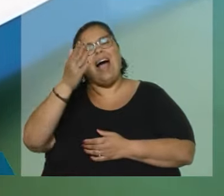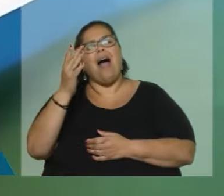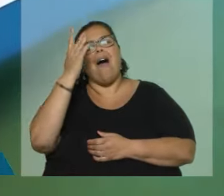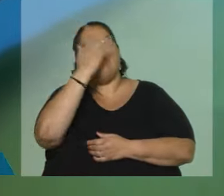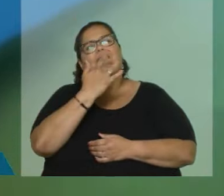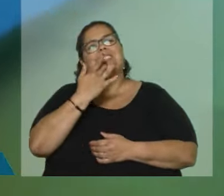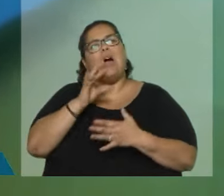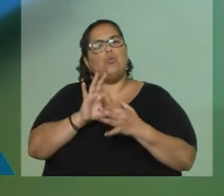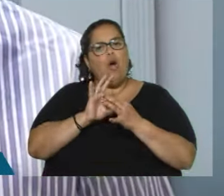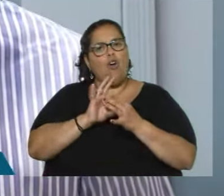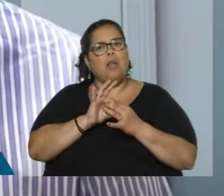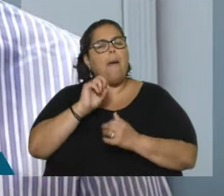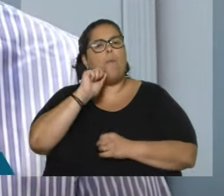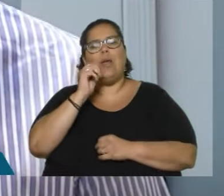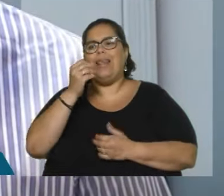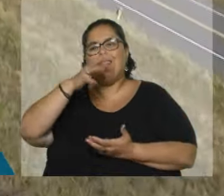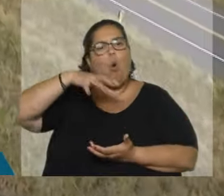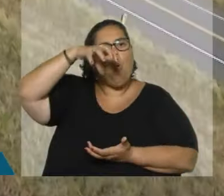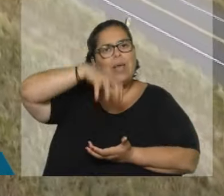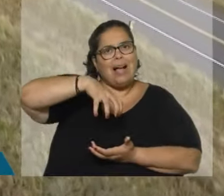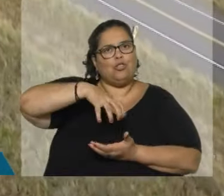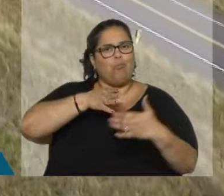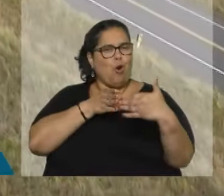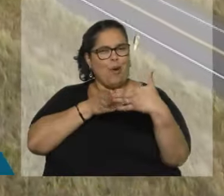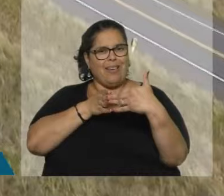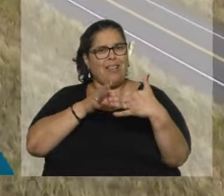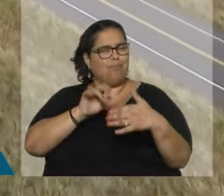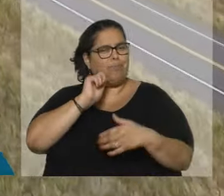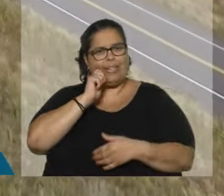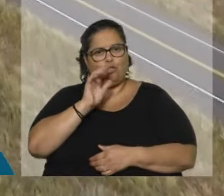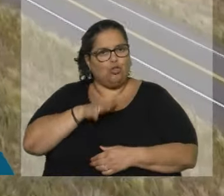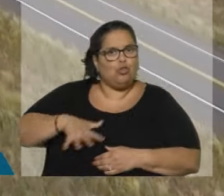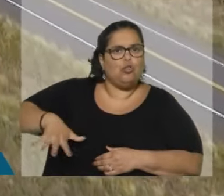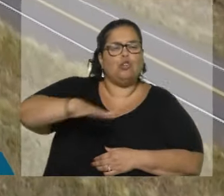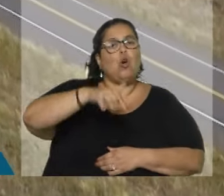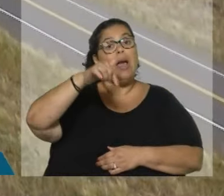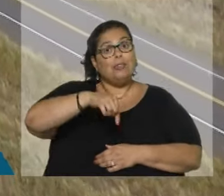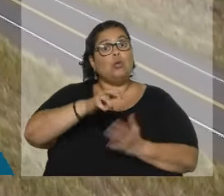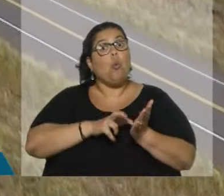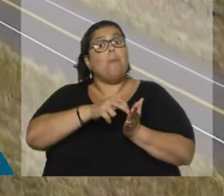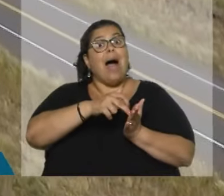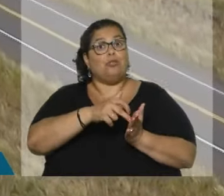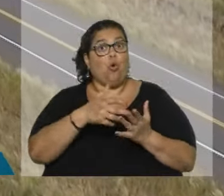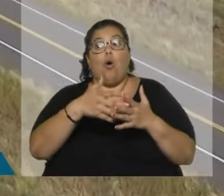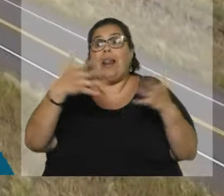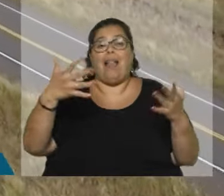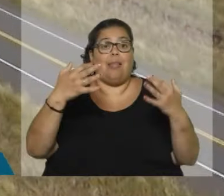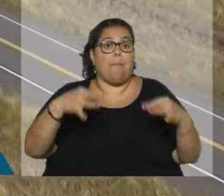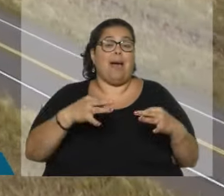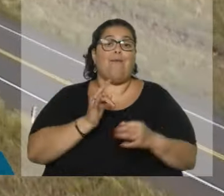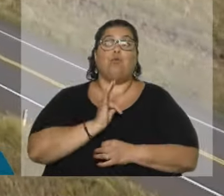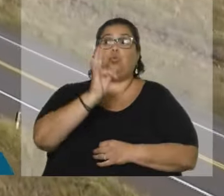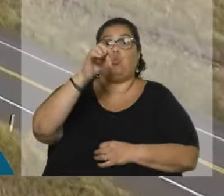una esquina que la verdad que que para nosotros este significa un un paso y un avance hacia la concreción de este